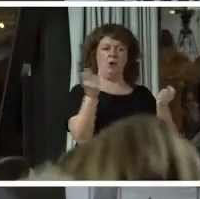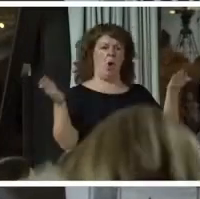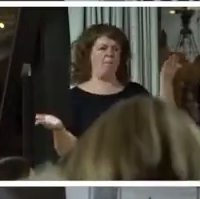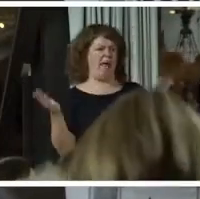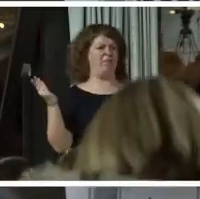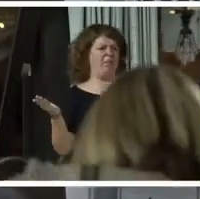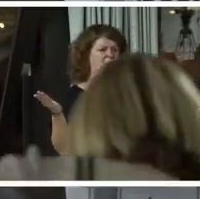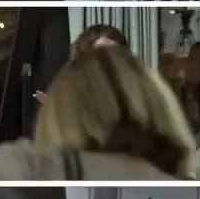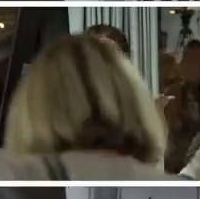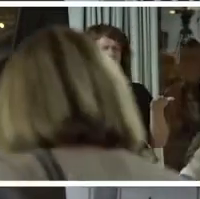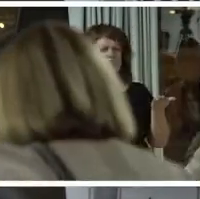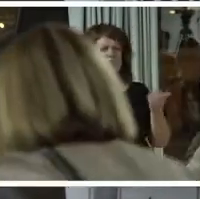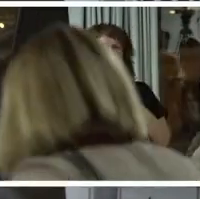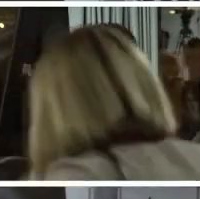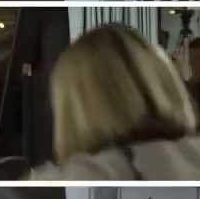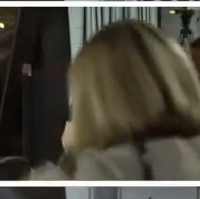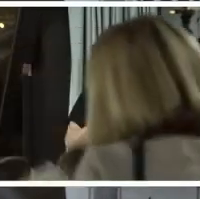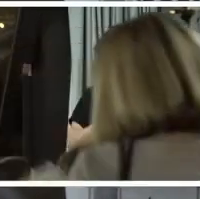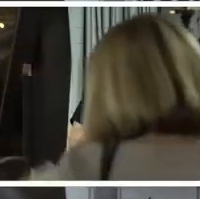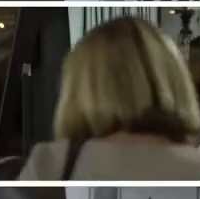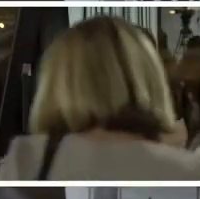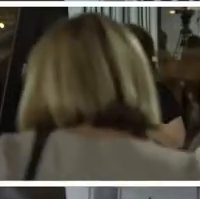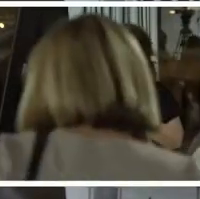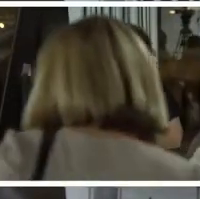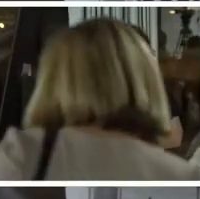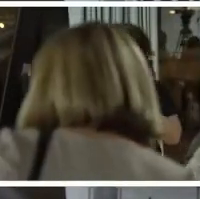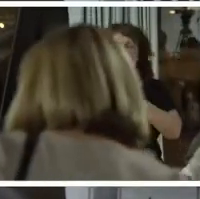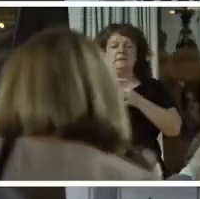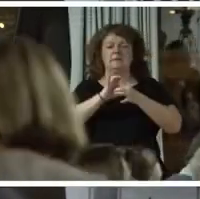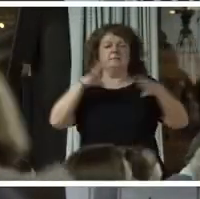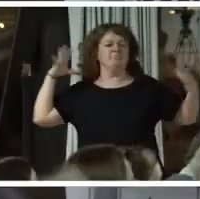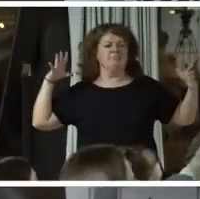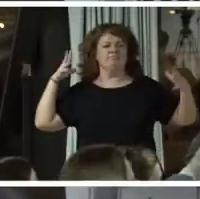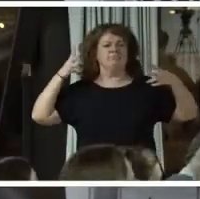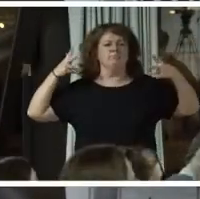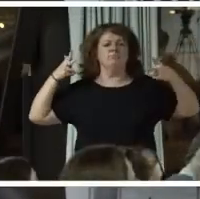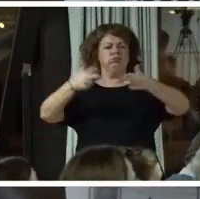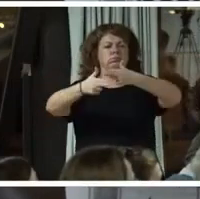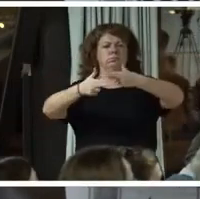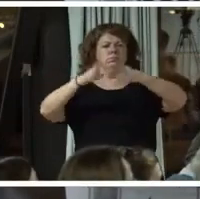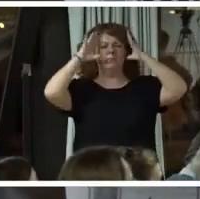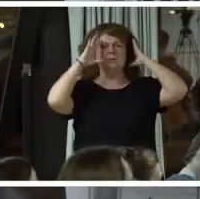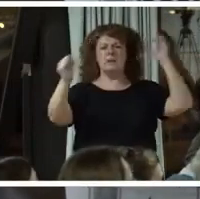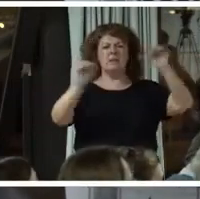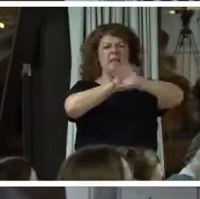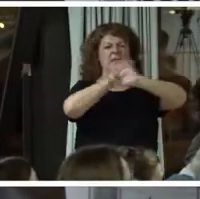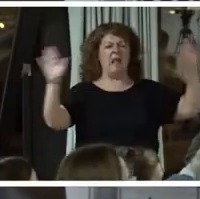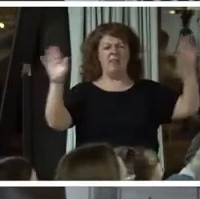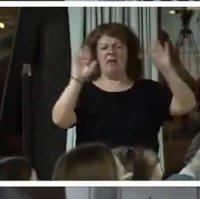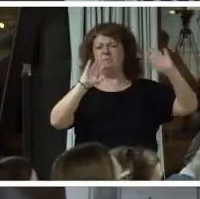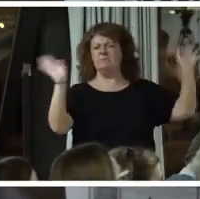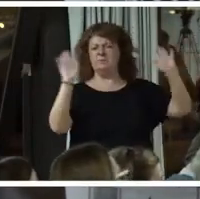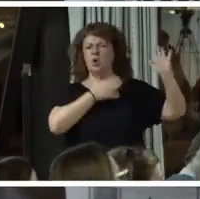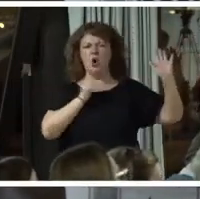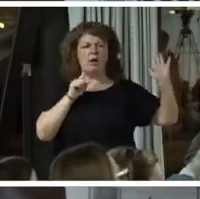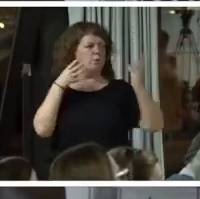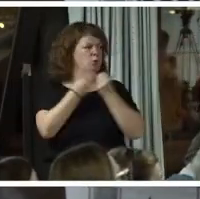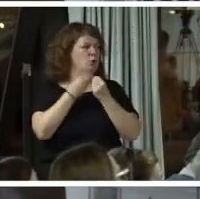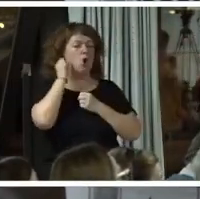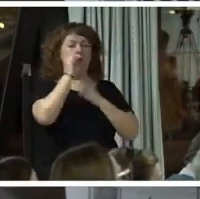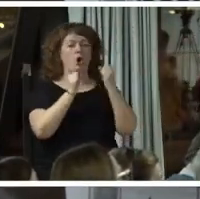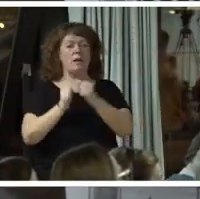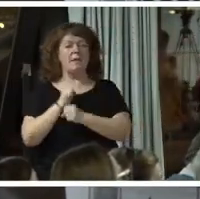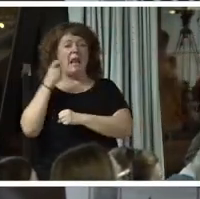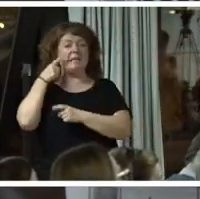situación Y por último lo más sencillo romper relaciones diplomáticas no queremos tener nada que ver nada que ver con